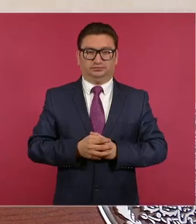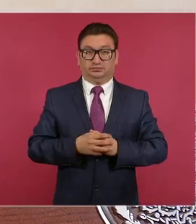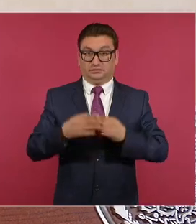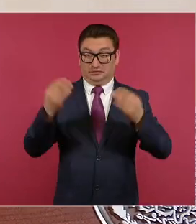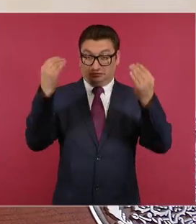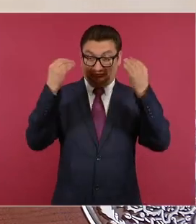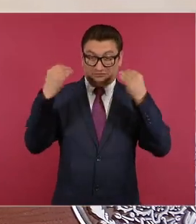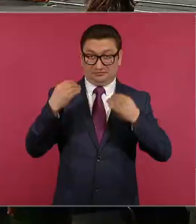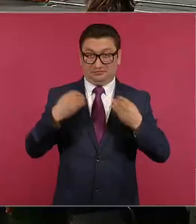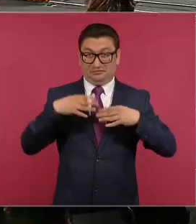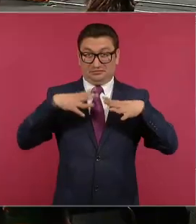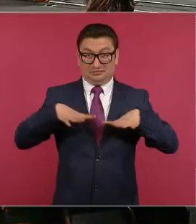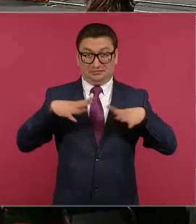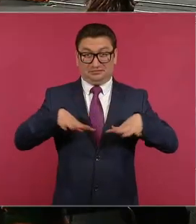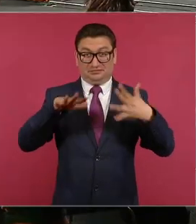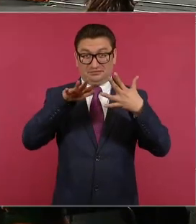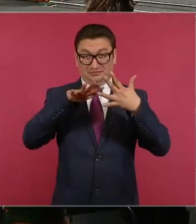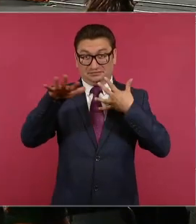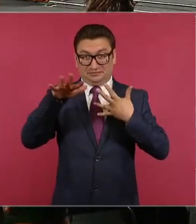transparente.